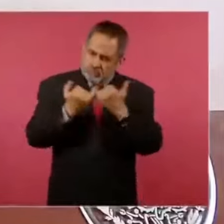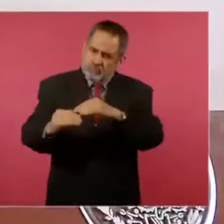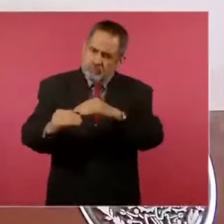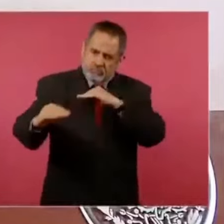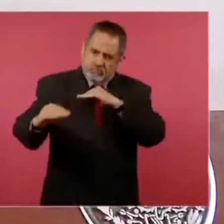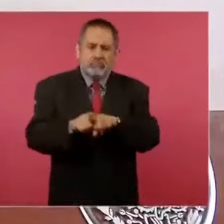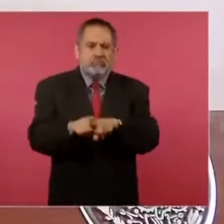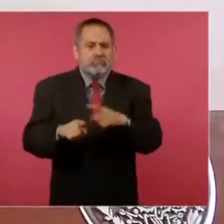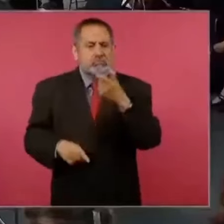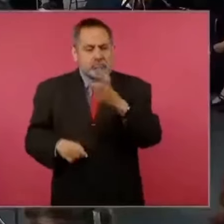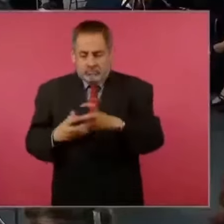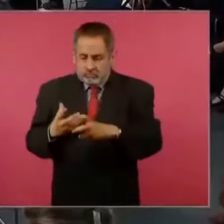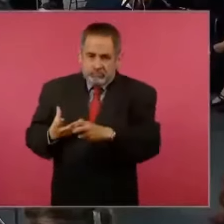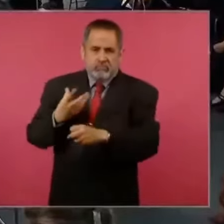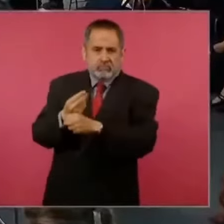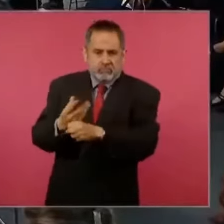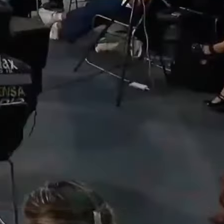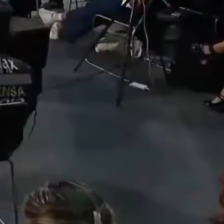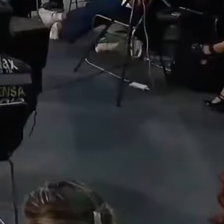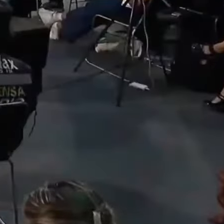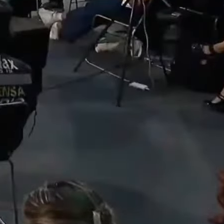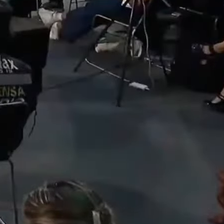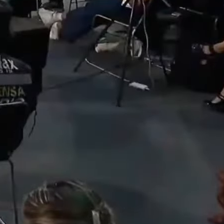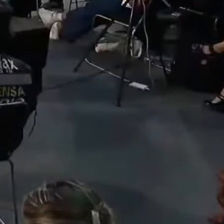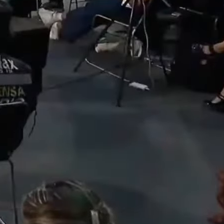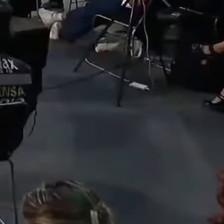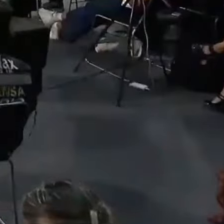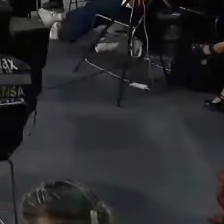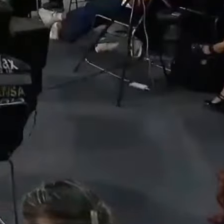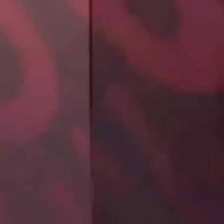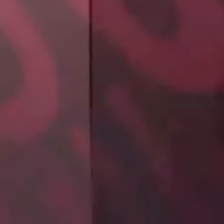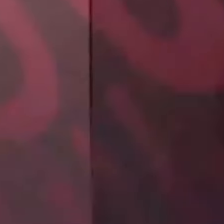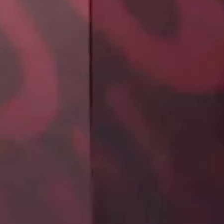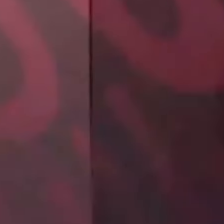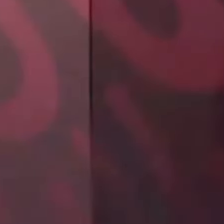que se está consolidando, y siempre